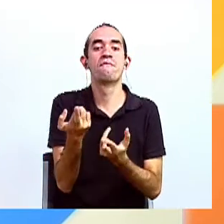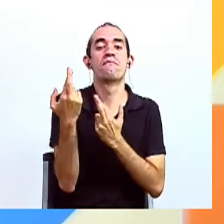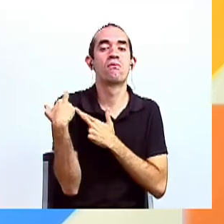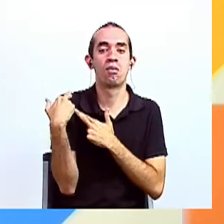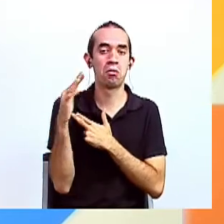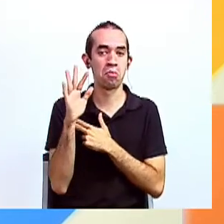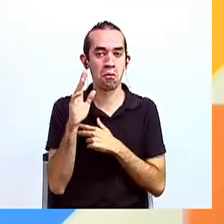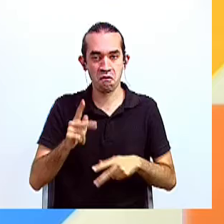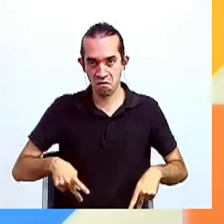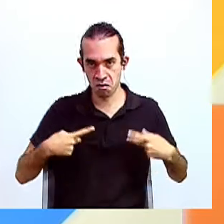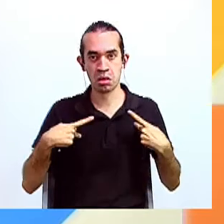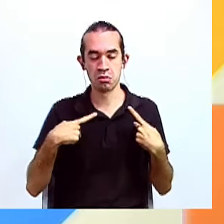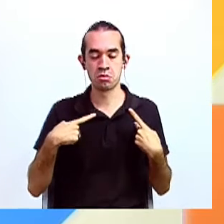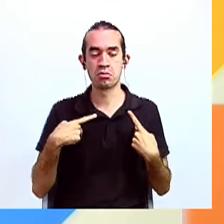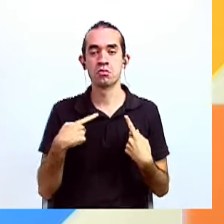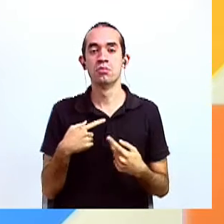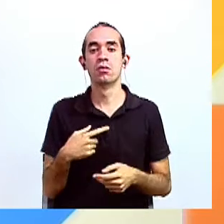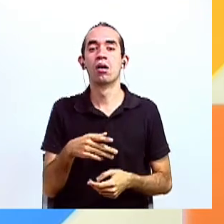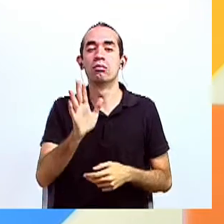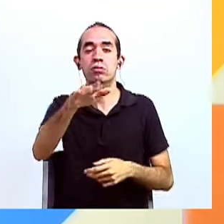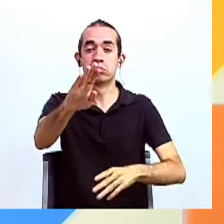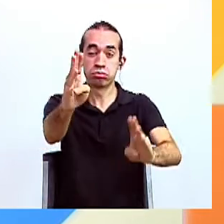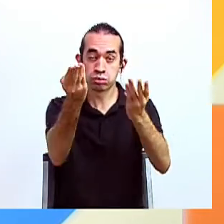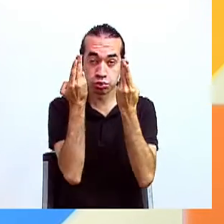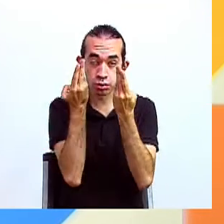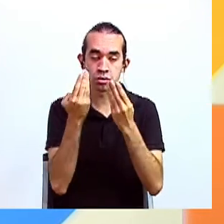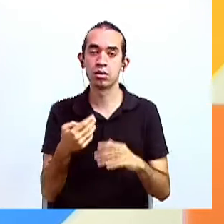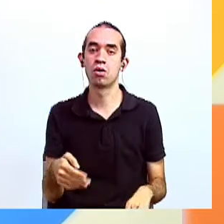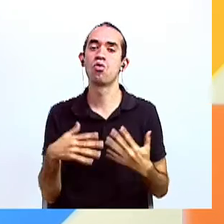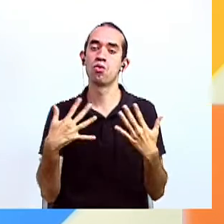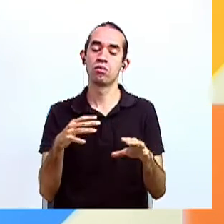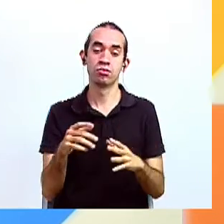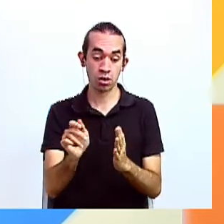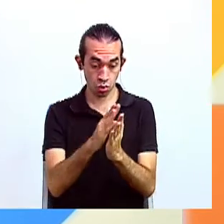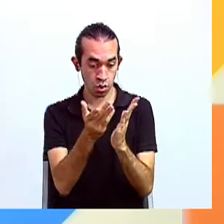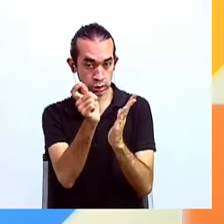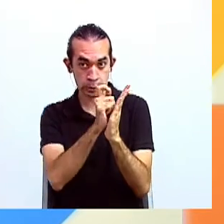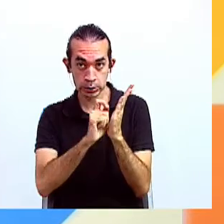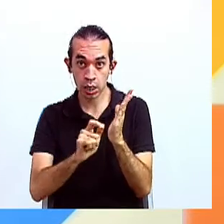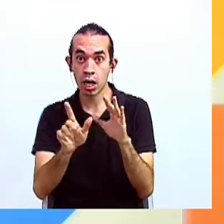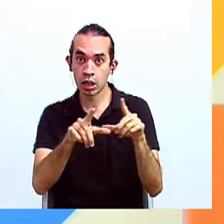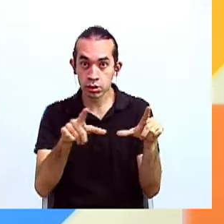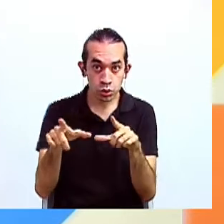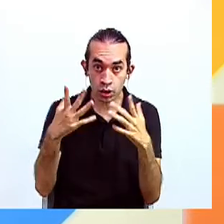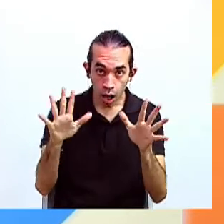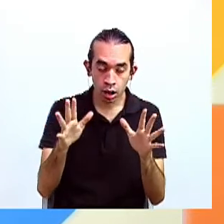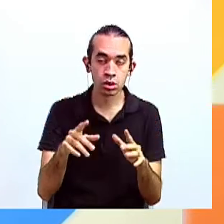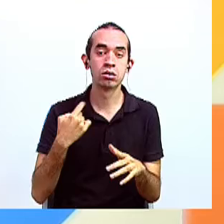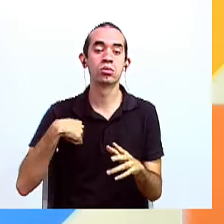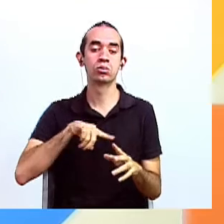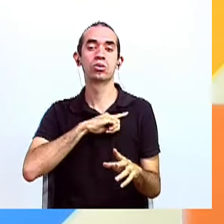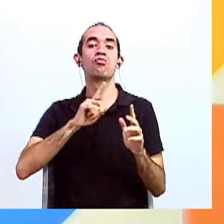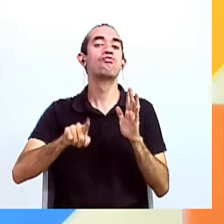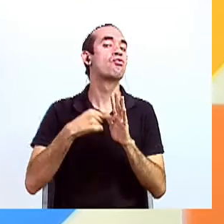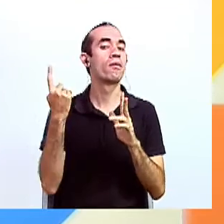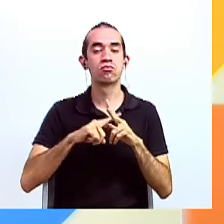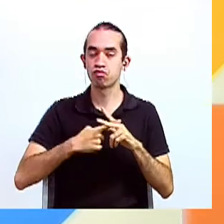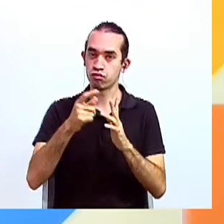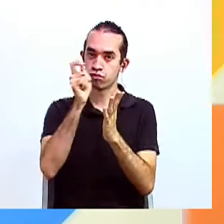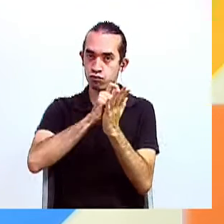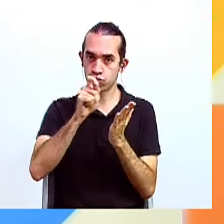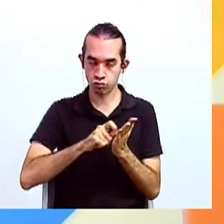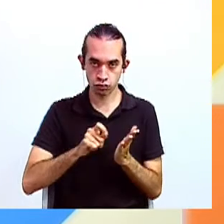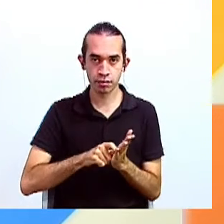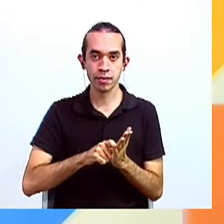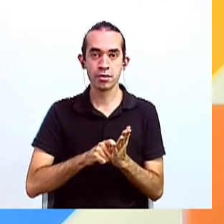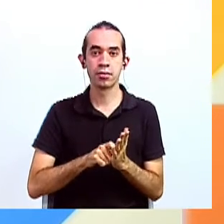vidas. Presten muchísima atención y preparen ese cuaderno porque vamos a empezar a anotar desde este momento.